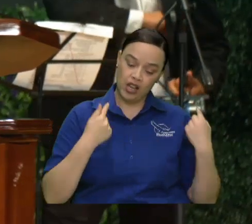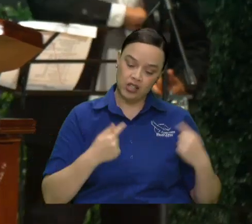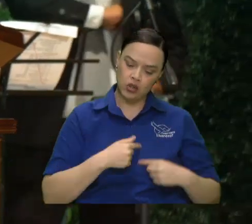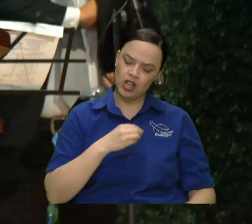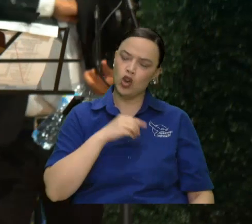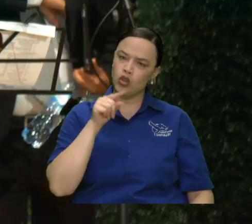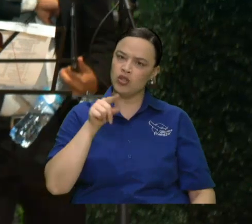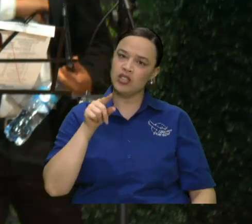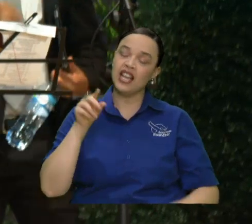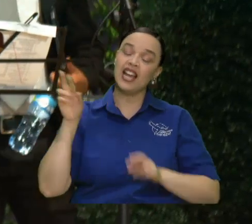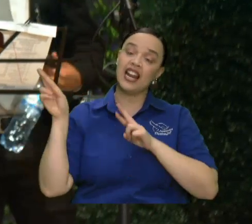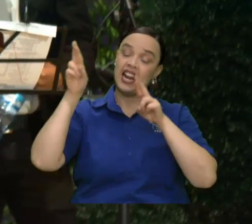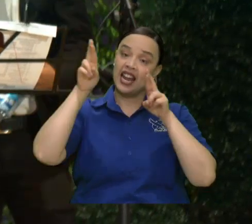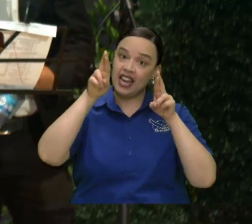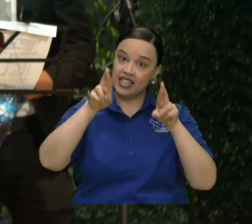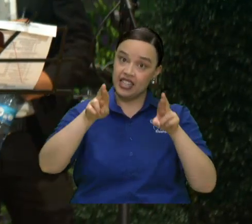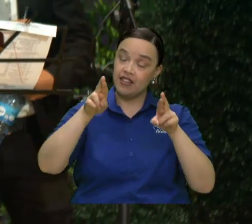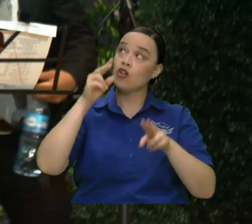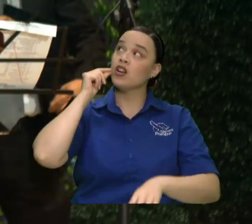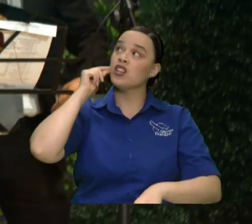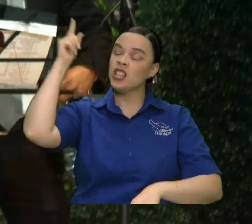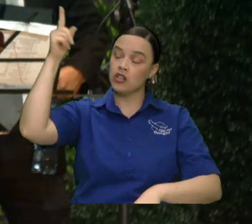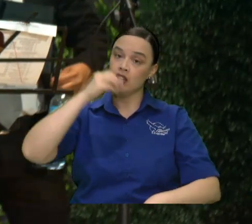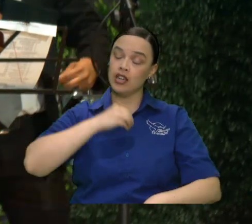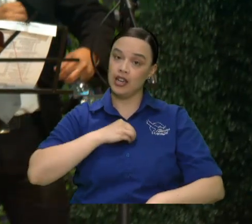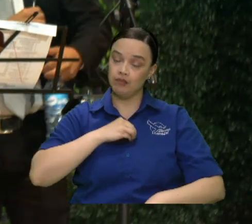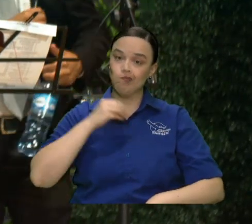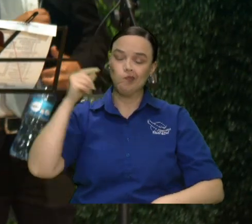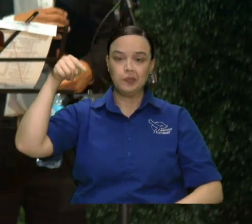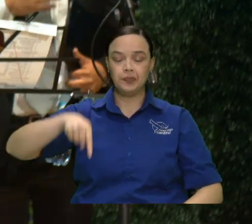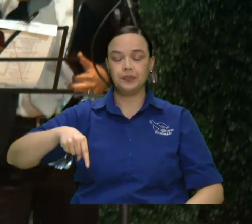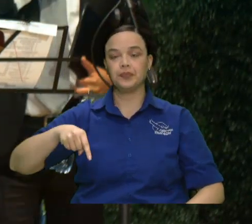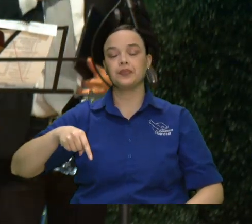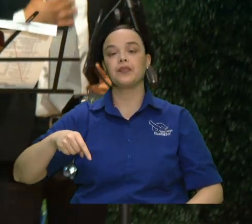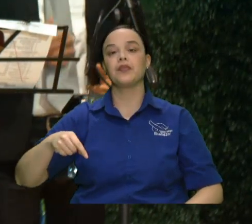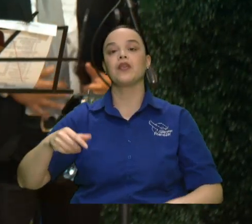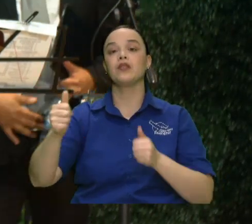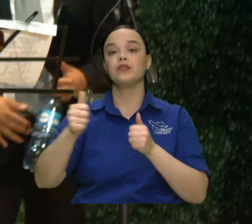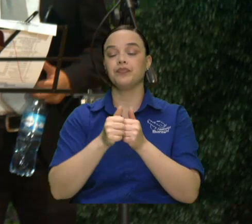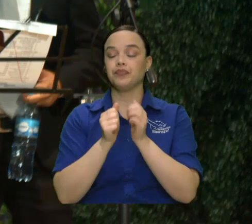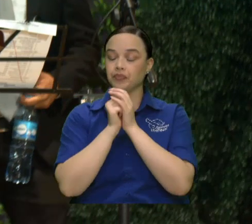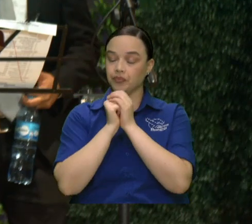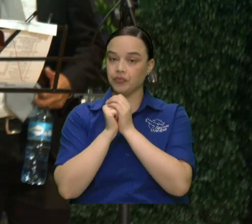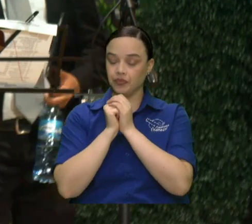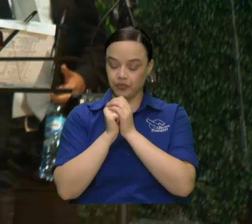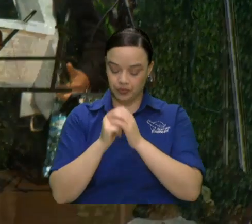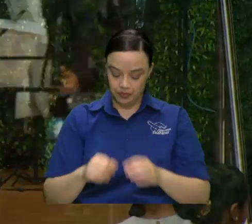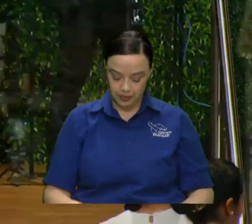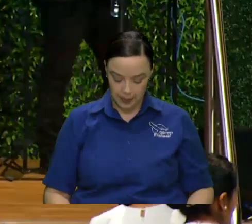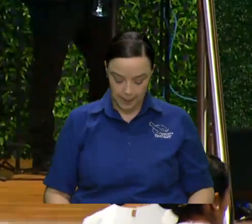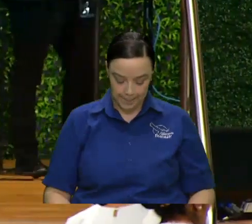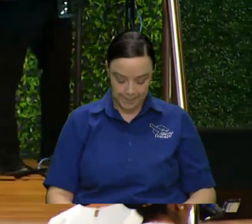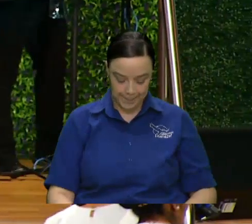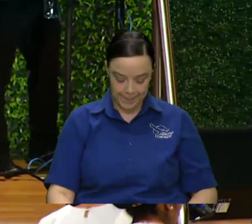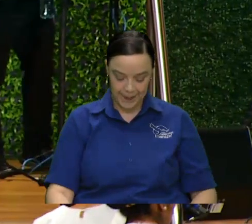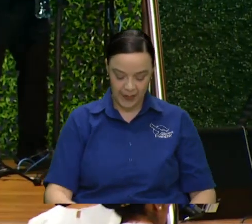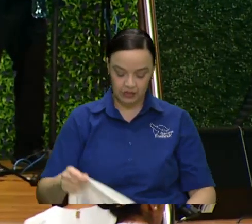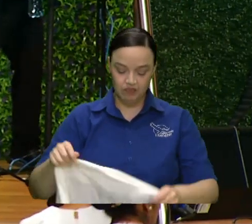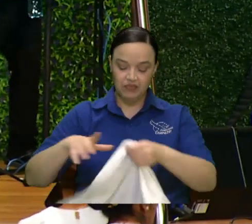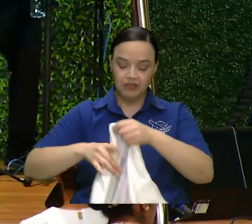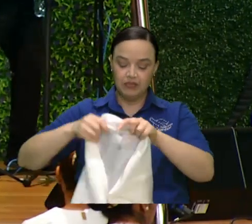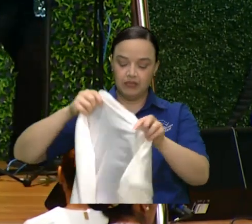sé que va a ser de mucha edificación quiero pedirle que me acompañen para orar el señor y pedirle que bendiga a nuestro